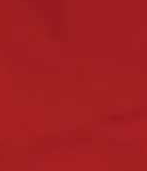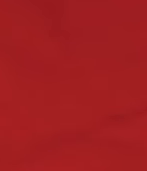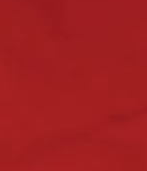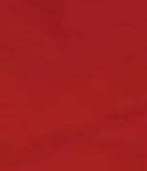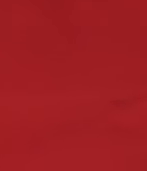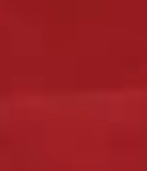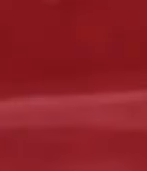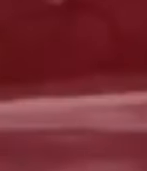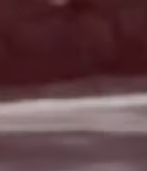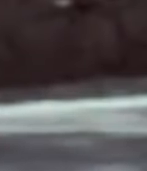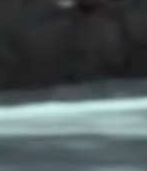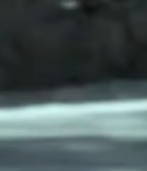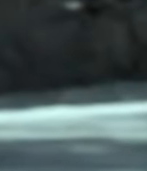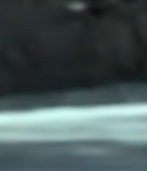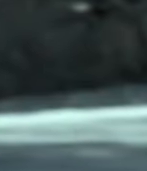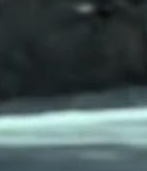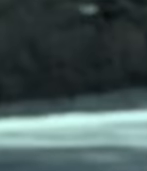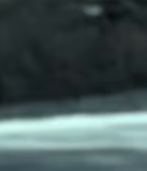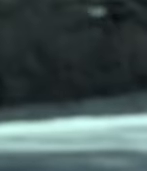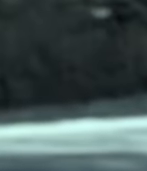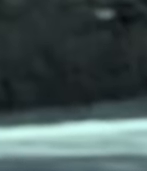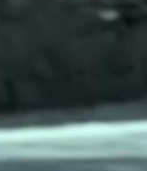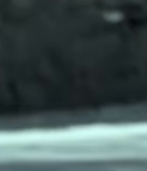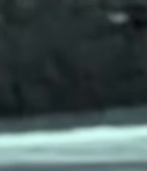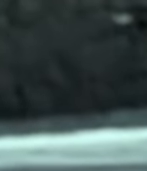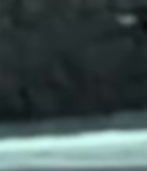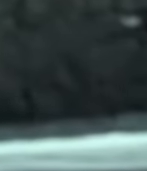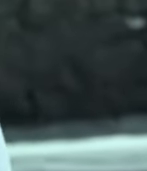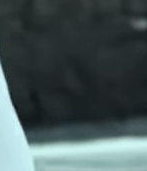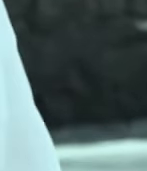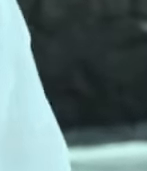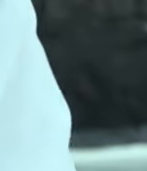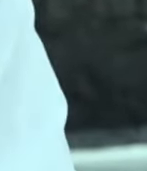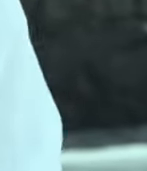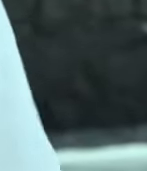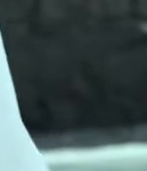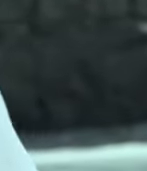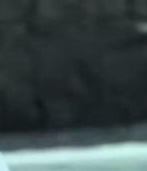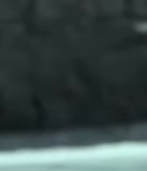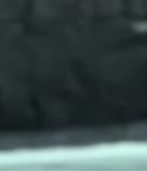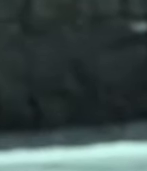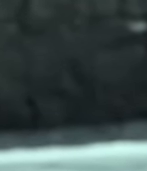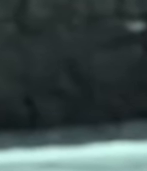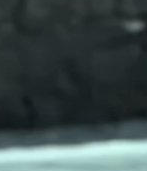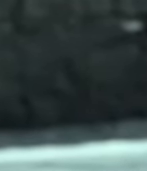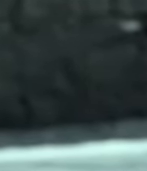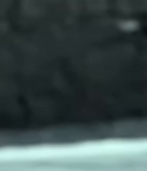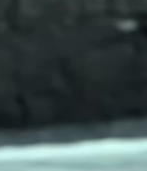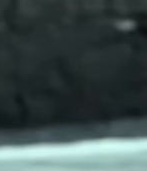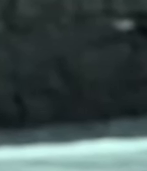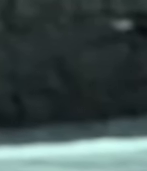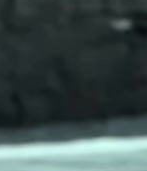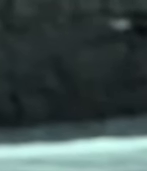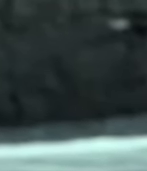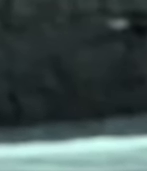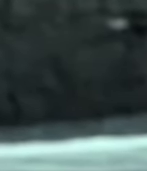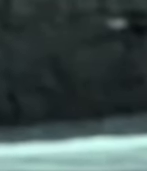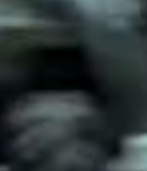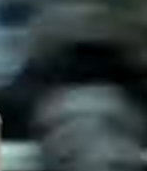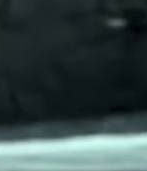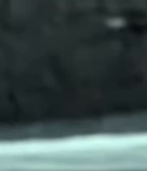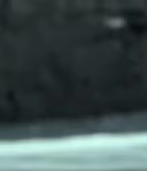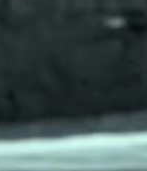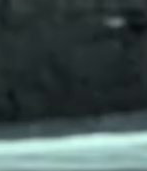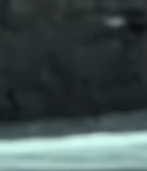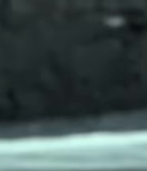Gerardo Fernández Noroña. Próximo 2 de junio de 2024, elección de presidente de la República. Por primera vez una